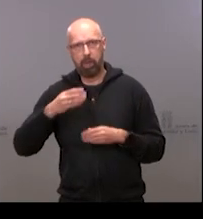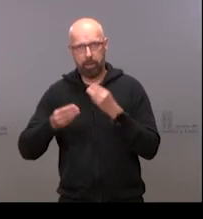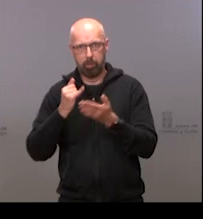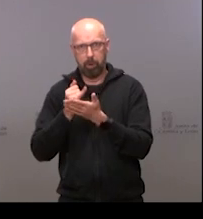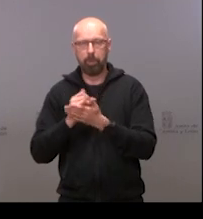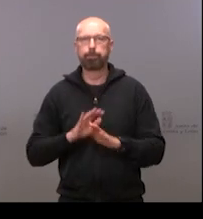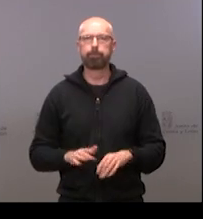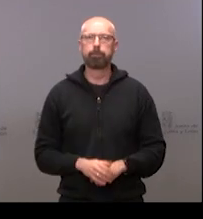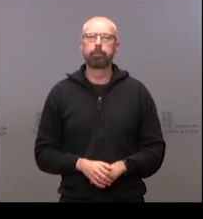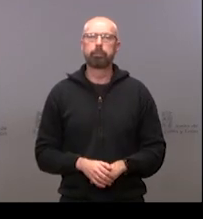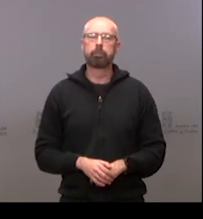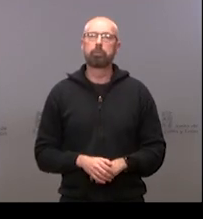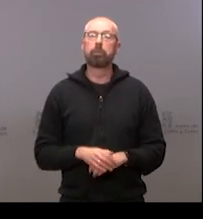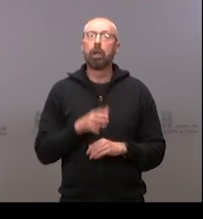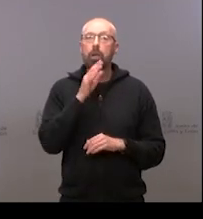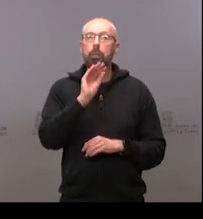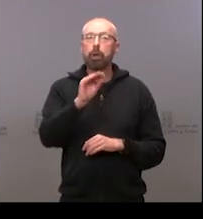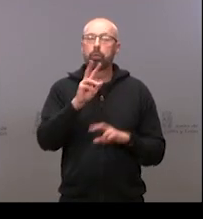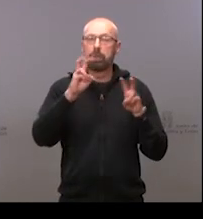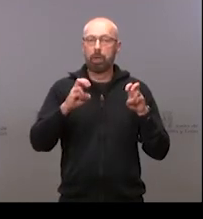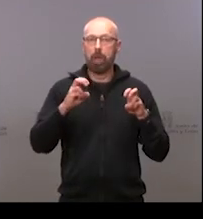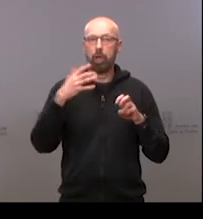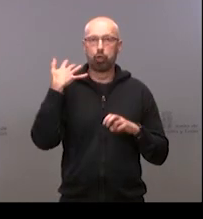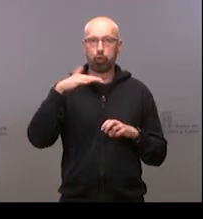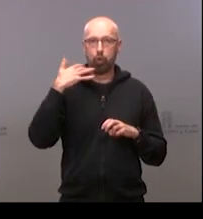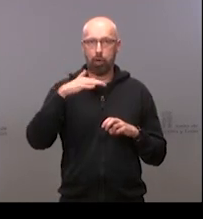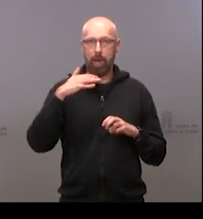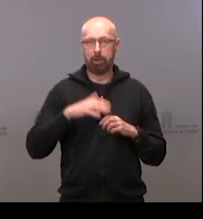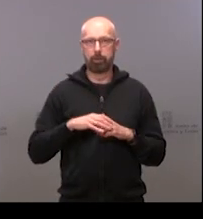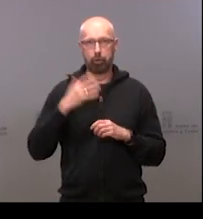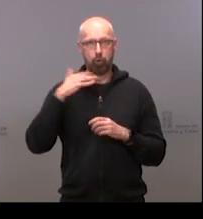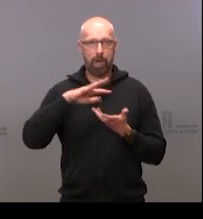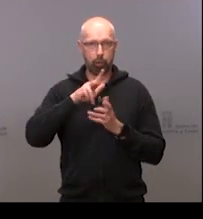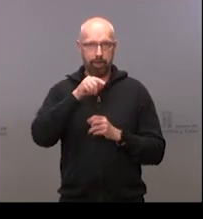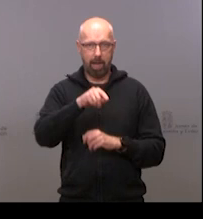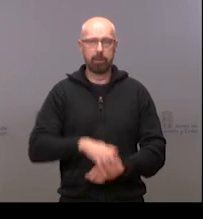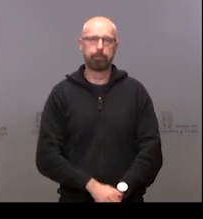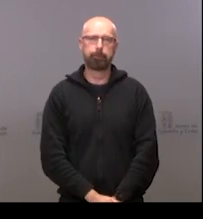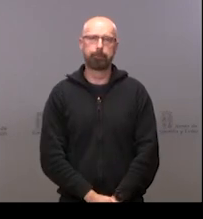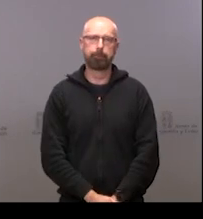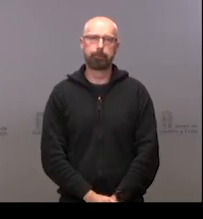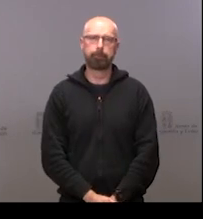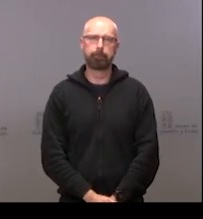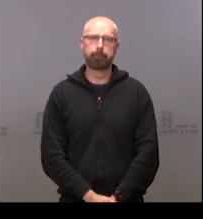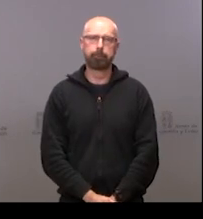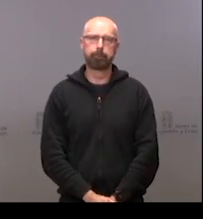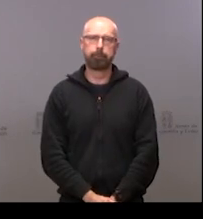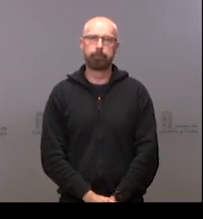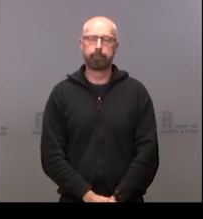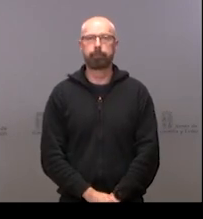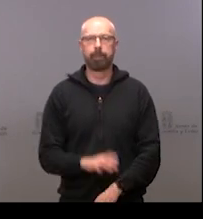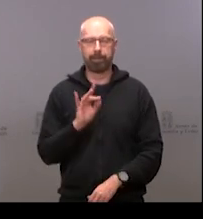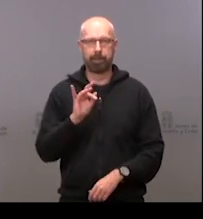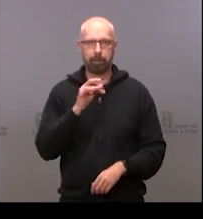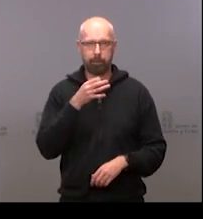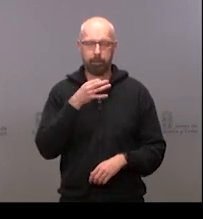este turno en soria con sergio garcía de soria noticias sergio adelante cuando quieras si muy